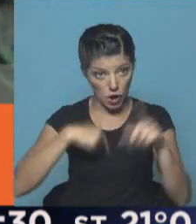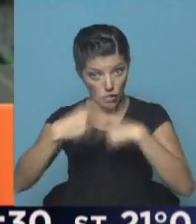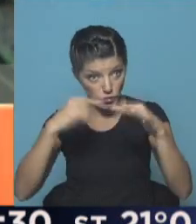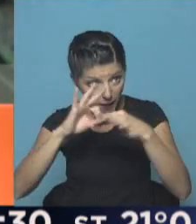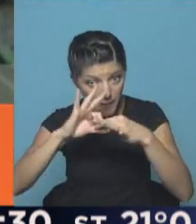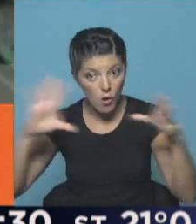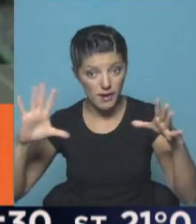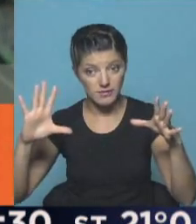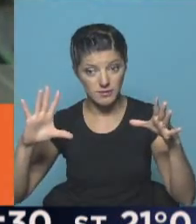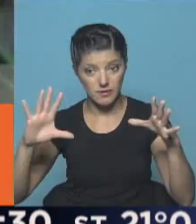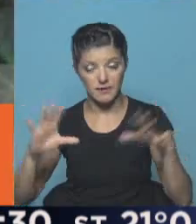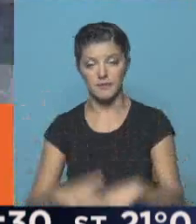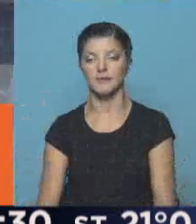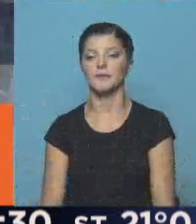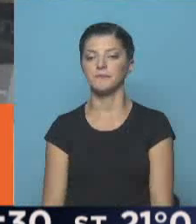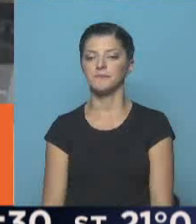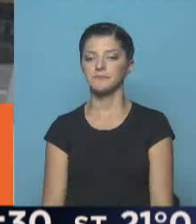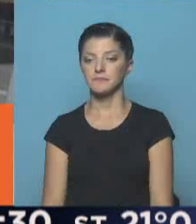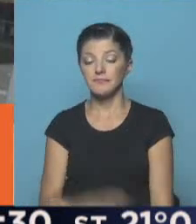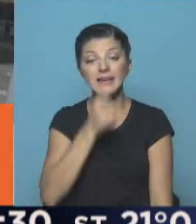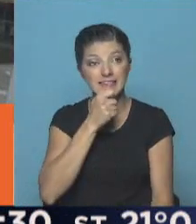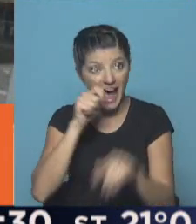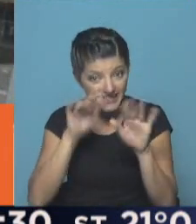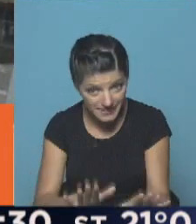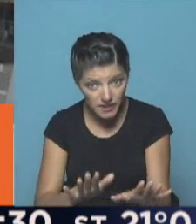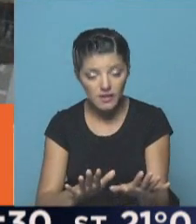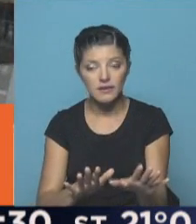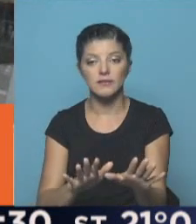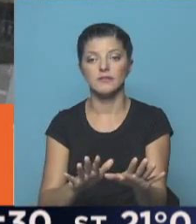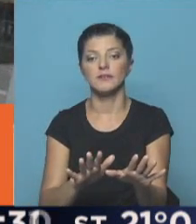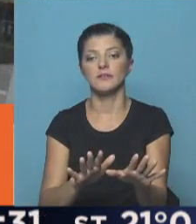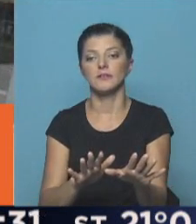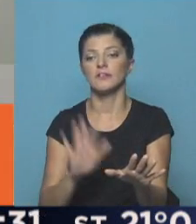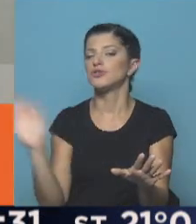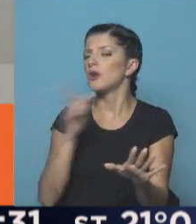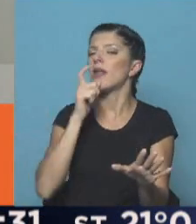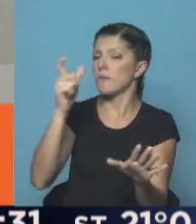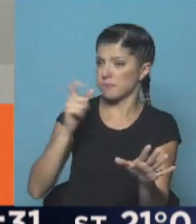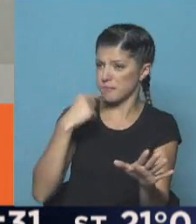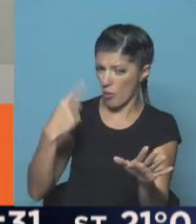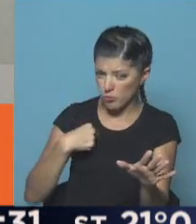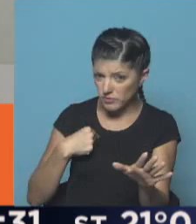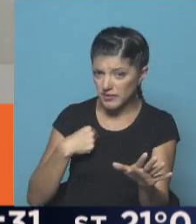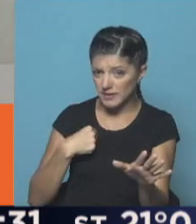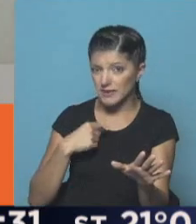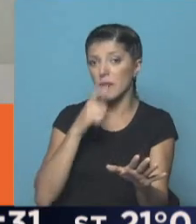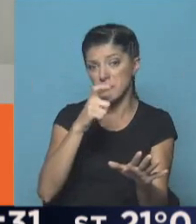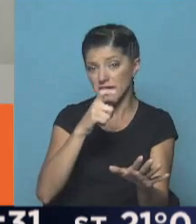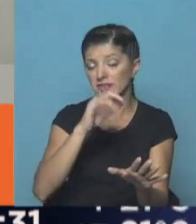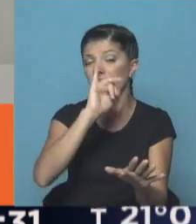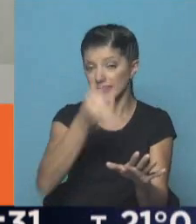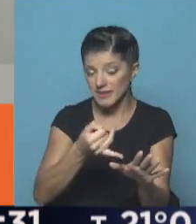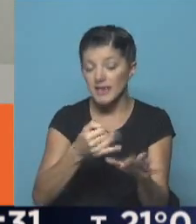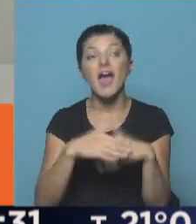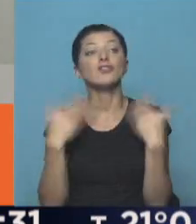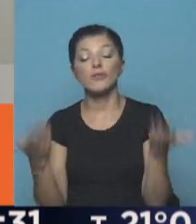los países. Si fuera así, la respuesta a todas estas preguntas afirmativa, entonces tiene que